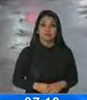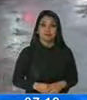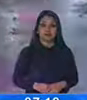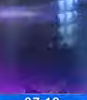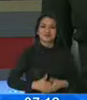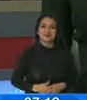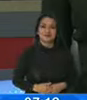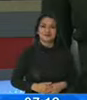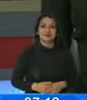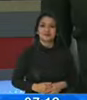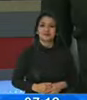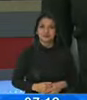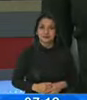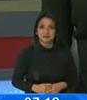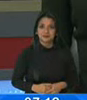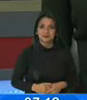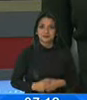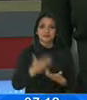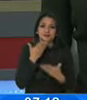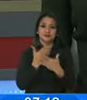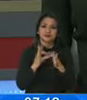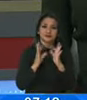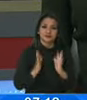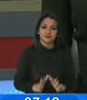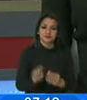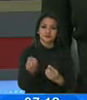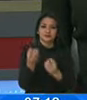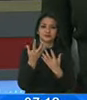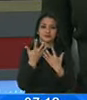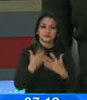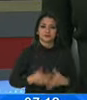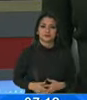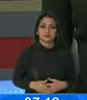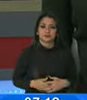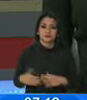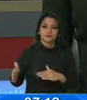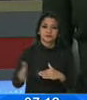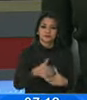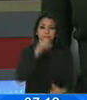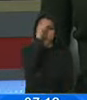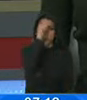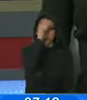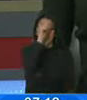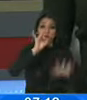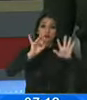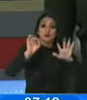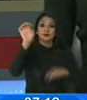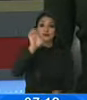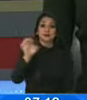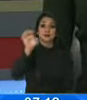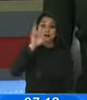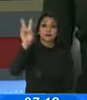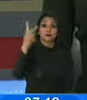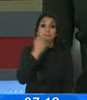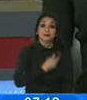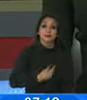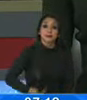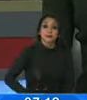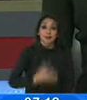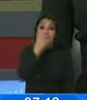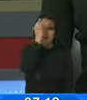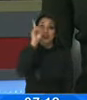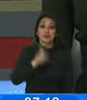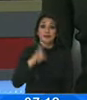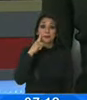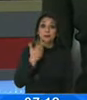Ramírez. Gracias, Anita Belén, por esa información. Ahora les contamos que el domingo 7 de enero el vicepresidente Jorge Glass deberá presentar sus